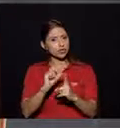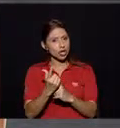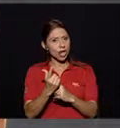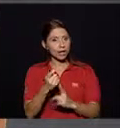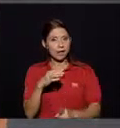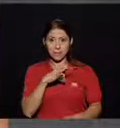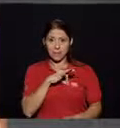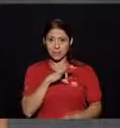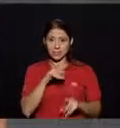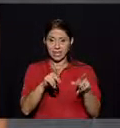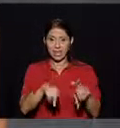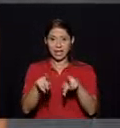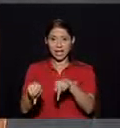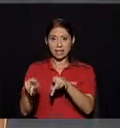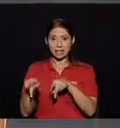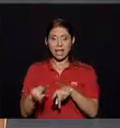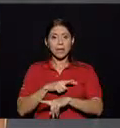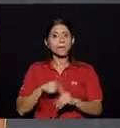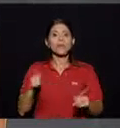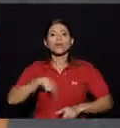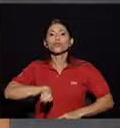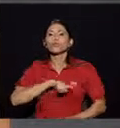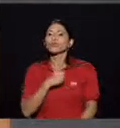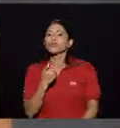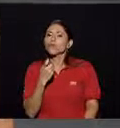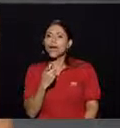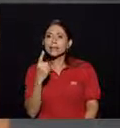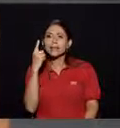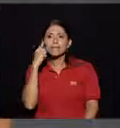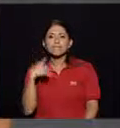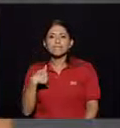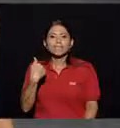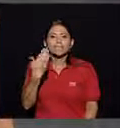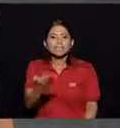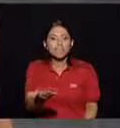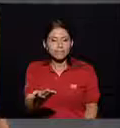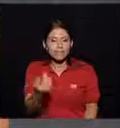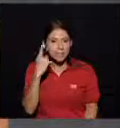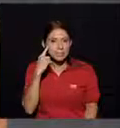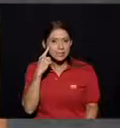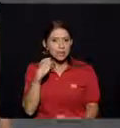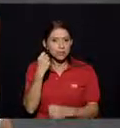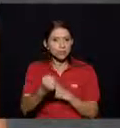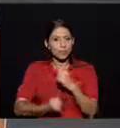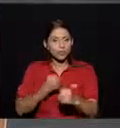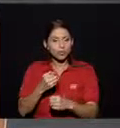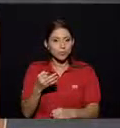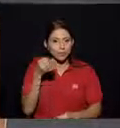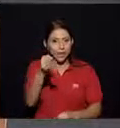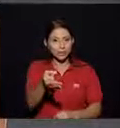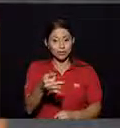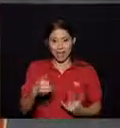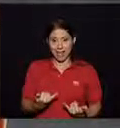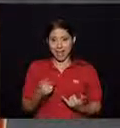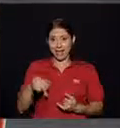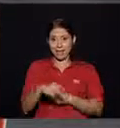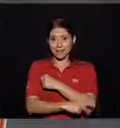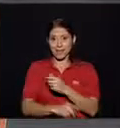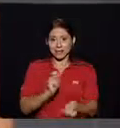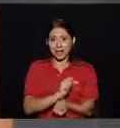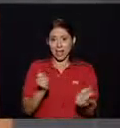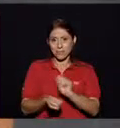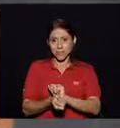beneficia a la gente, donde tenemos, pero no hemos dado ese paso siguiente, sobre todo pensando en los próximos años. Es un país que